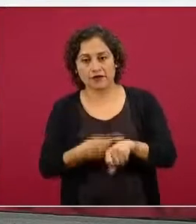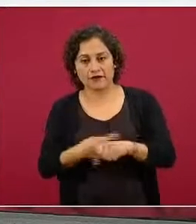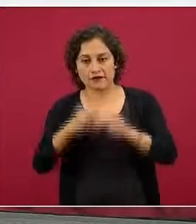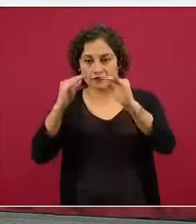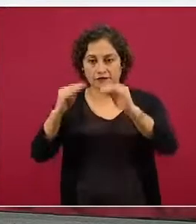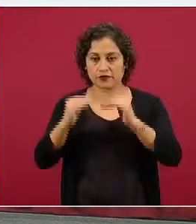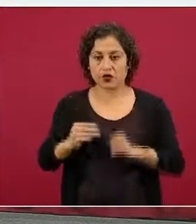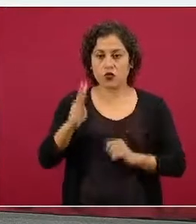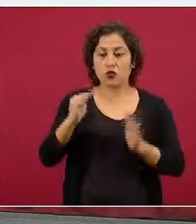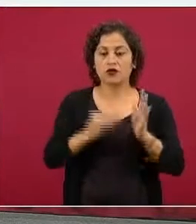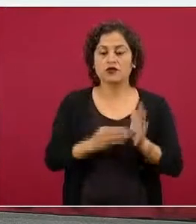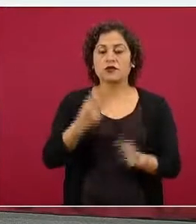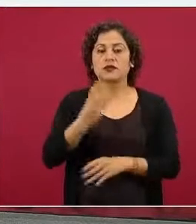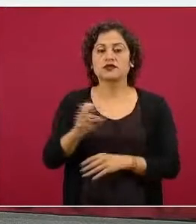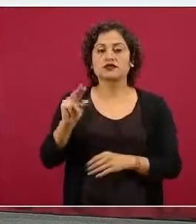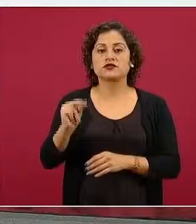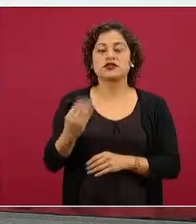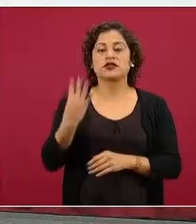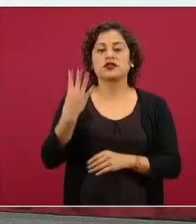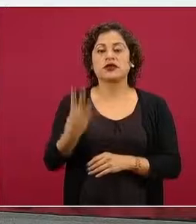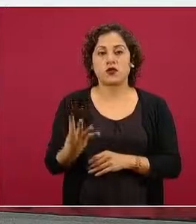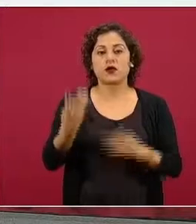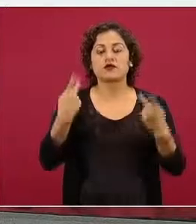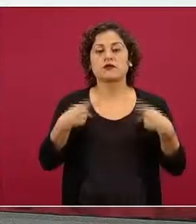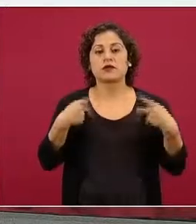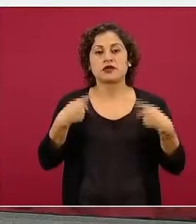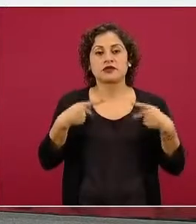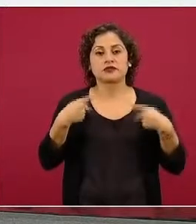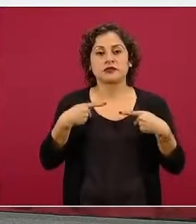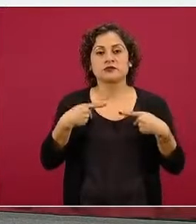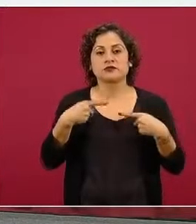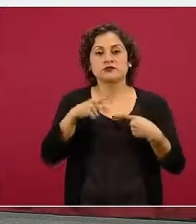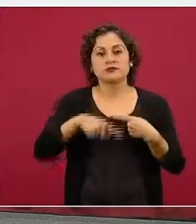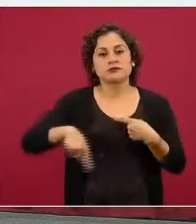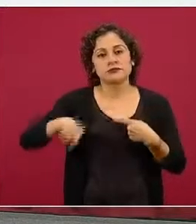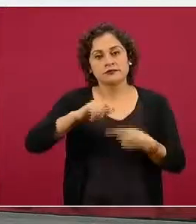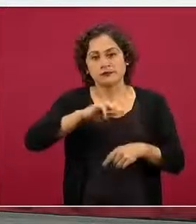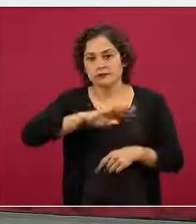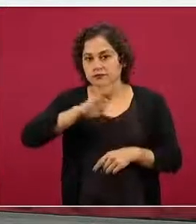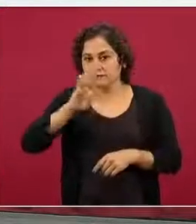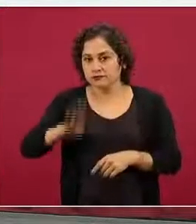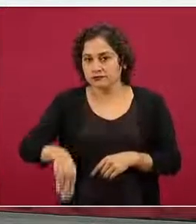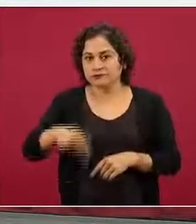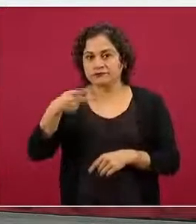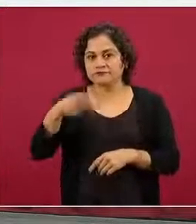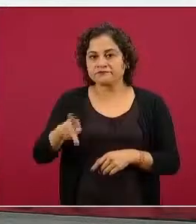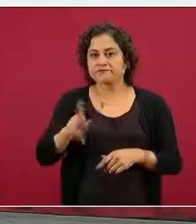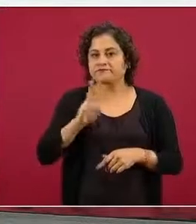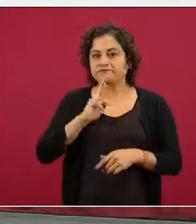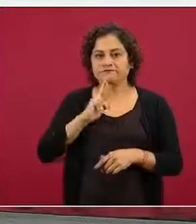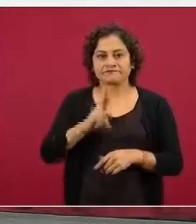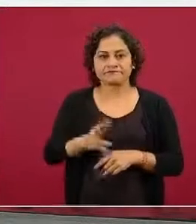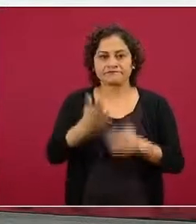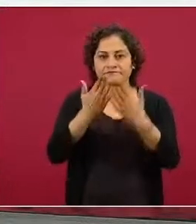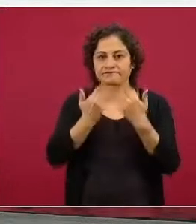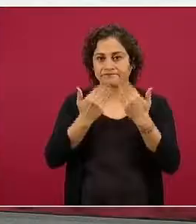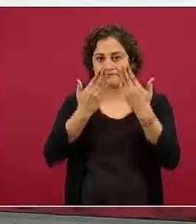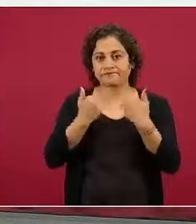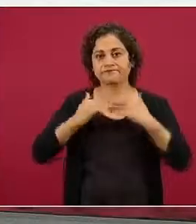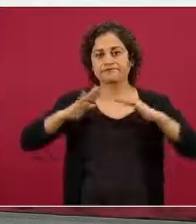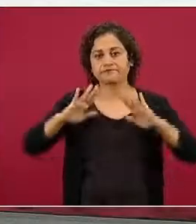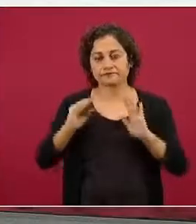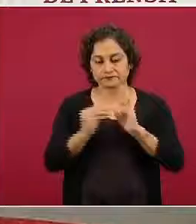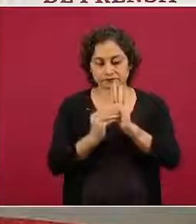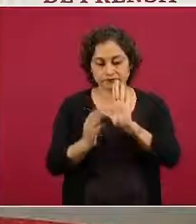de 4.384 personas que perdieron la vida, que no tienen una posibilidad de resultado y que se les